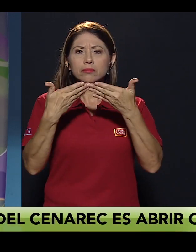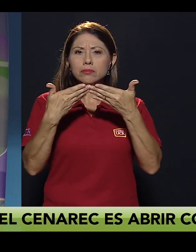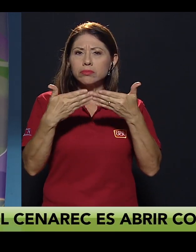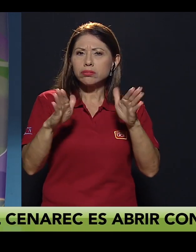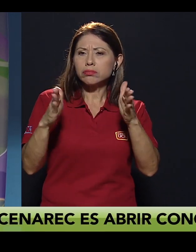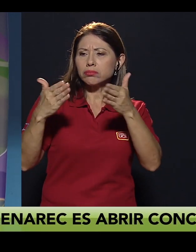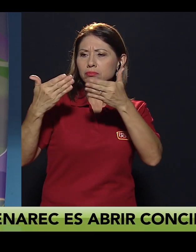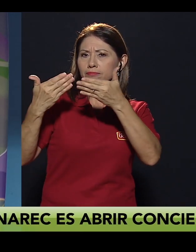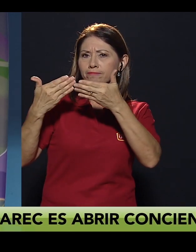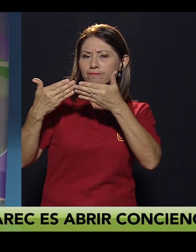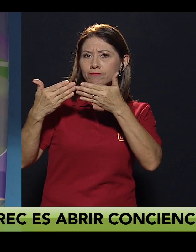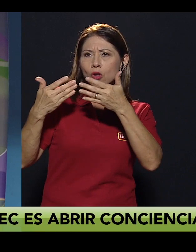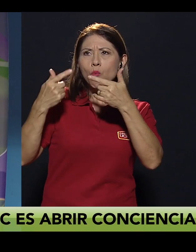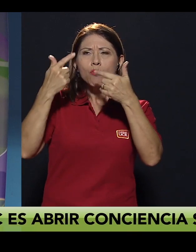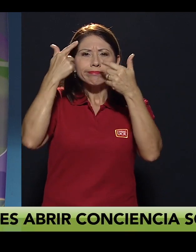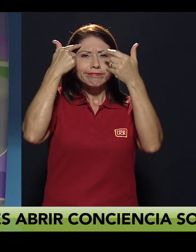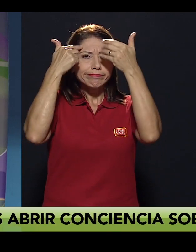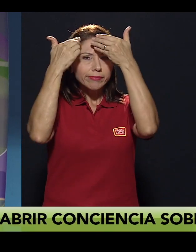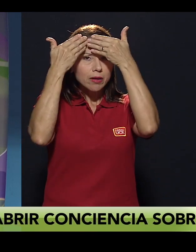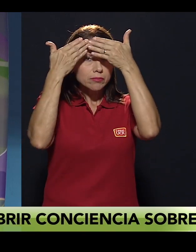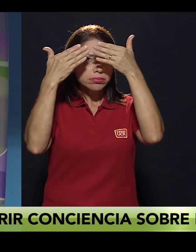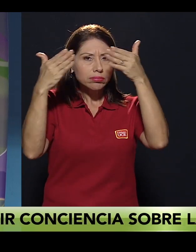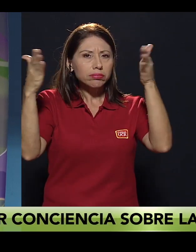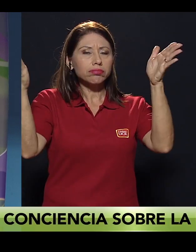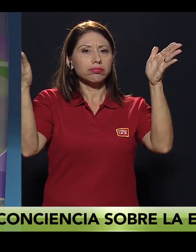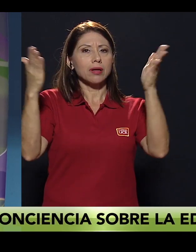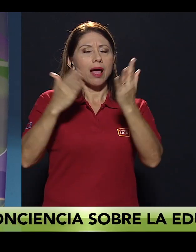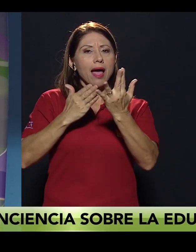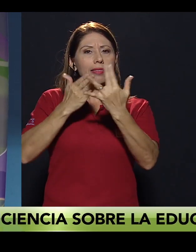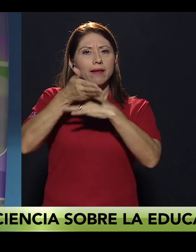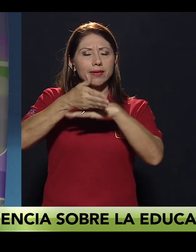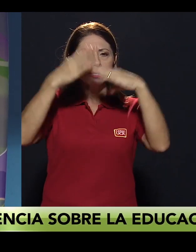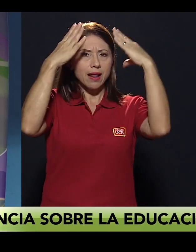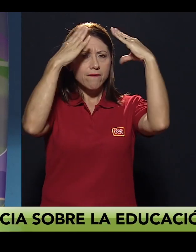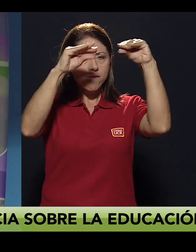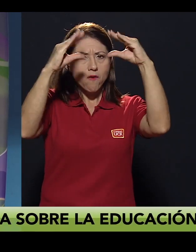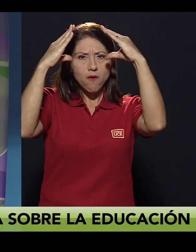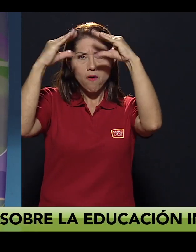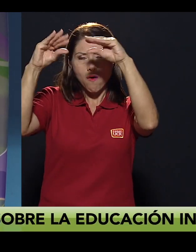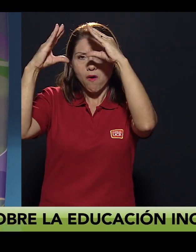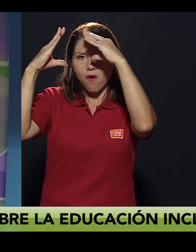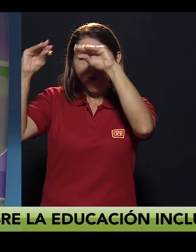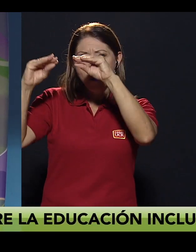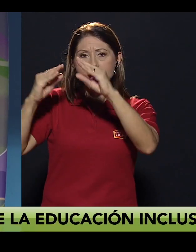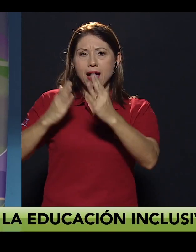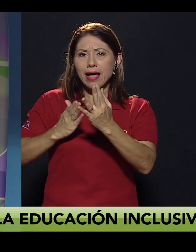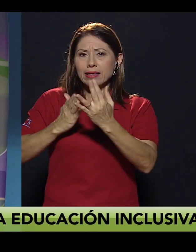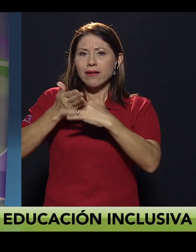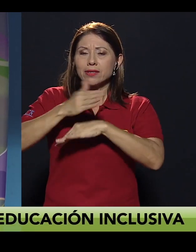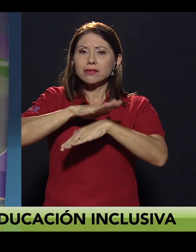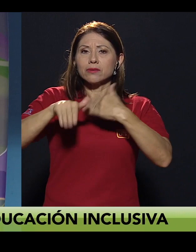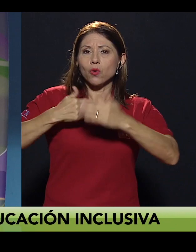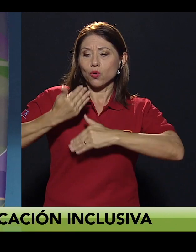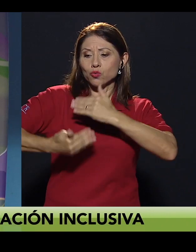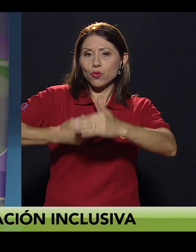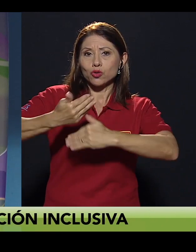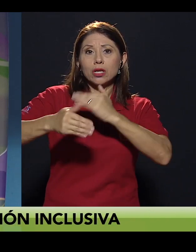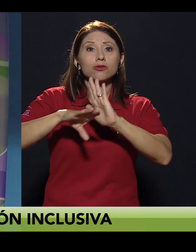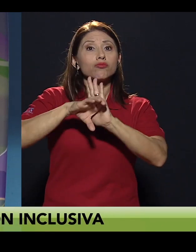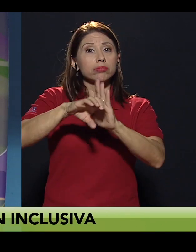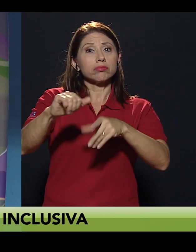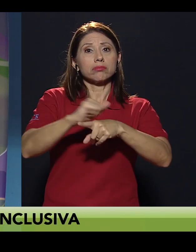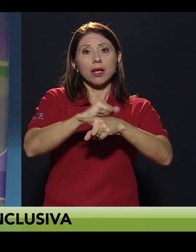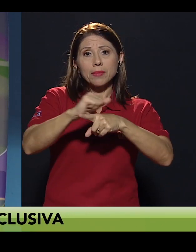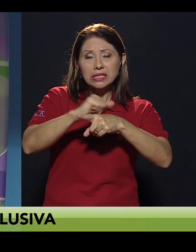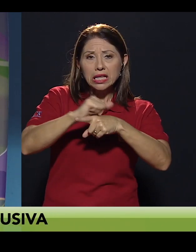ir abriendo la conciencia a través de la información, a través de todos los procesos que nosotros